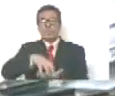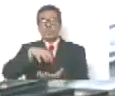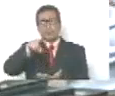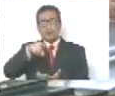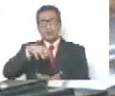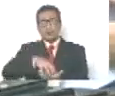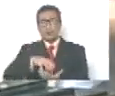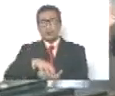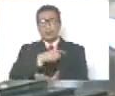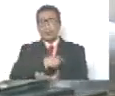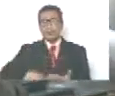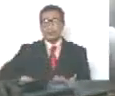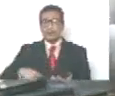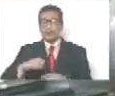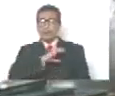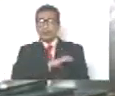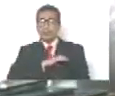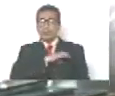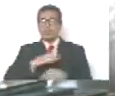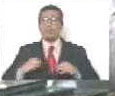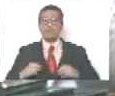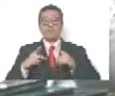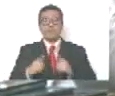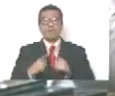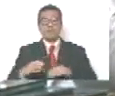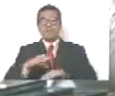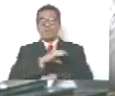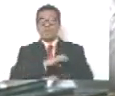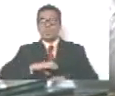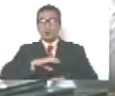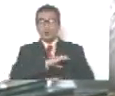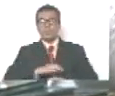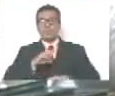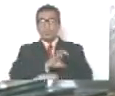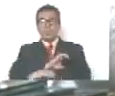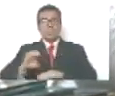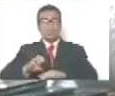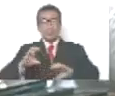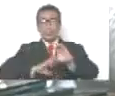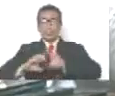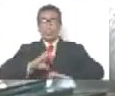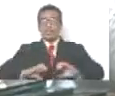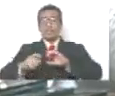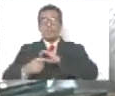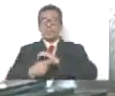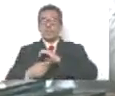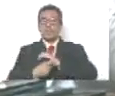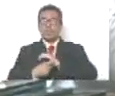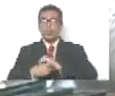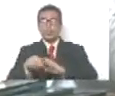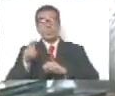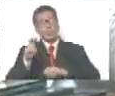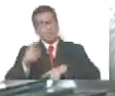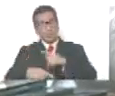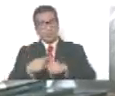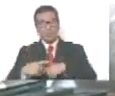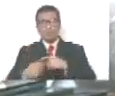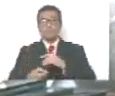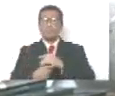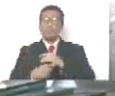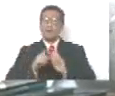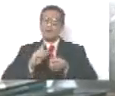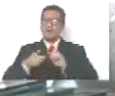la subcomisión de salud, de la Comisión Permanente de Educación, Salud, Ciencia, Tecnología e Innovación, hemos adelantado algunas